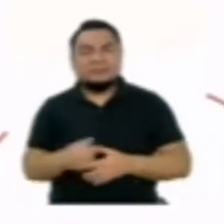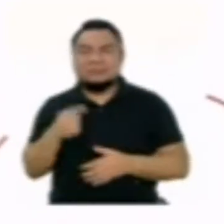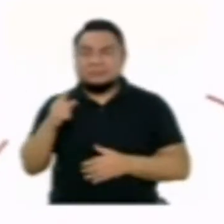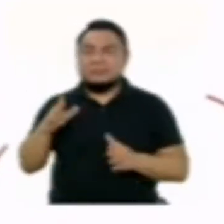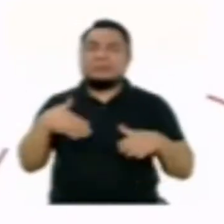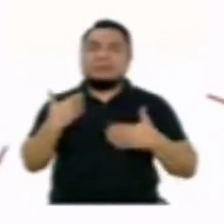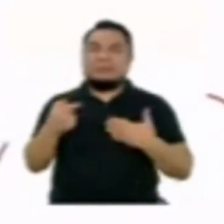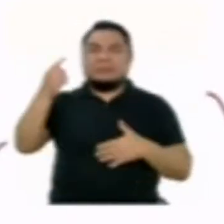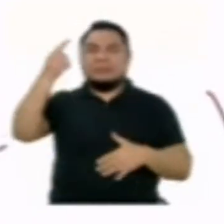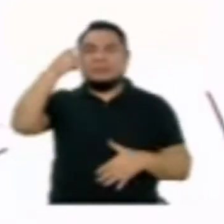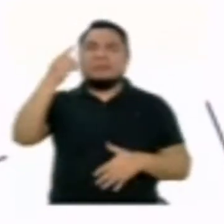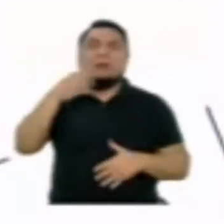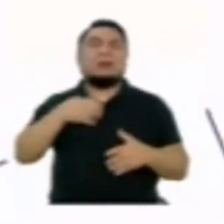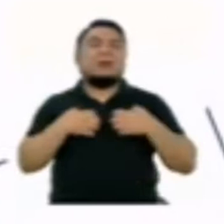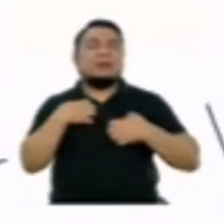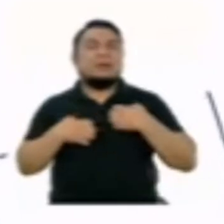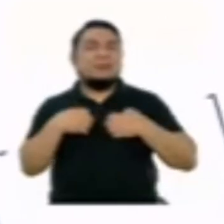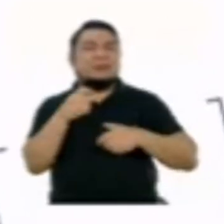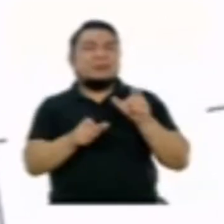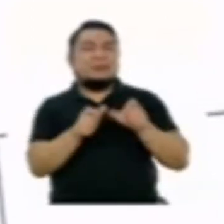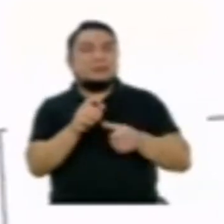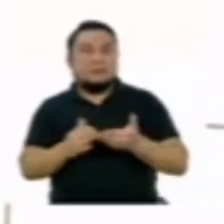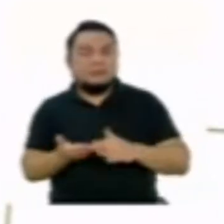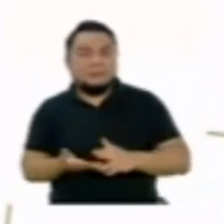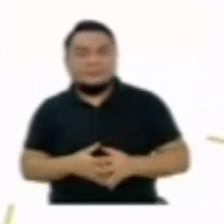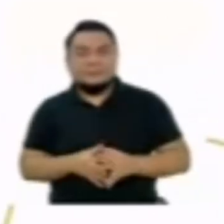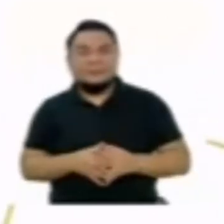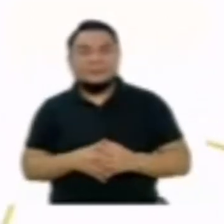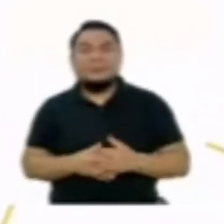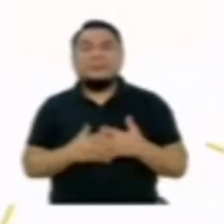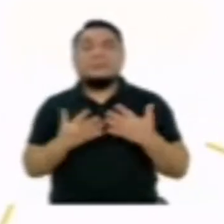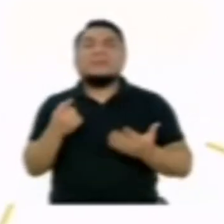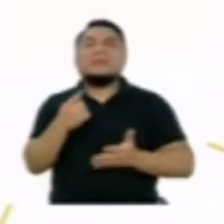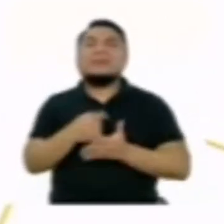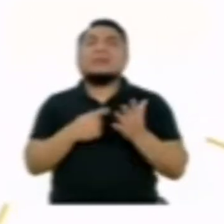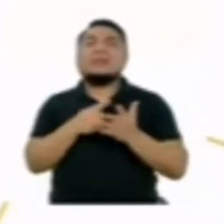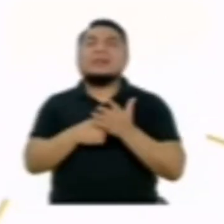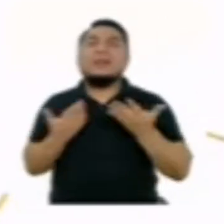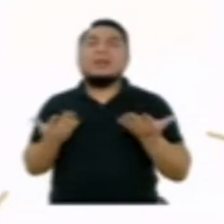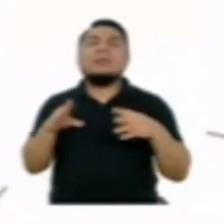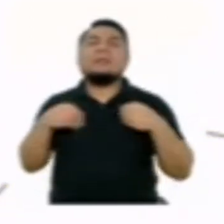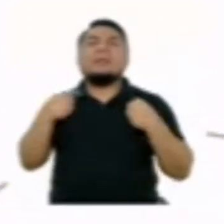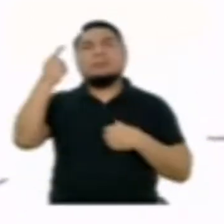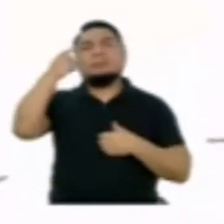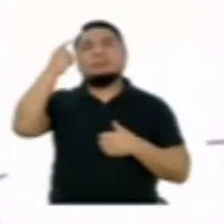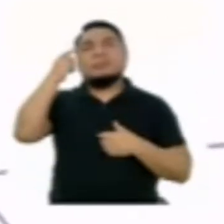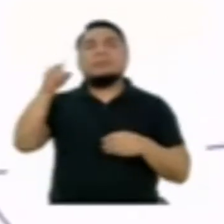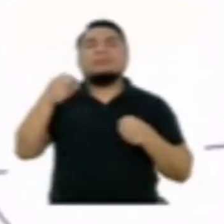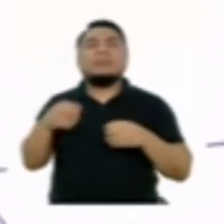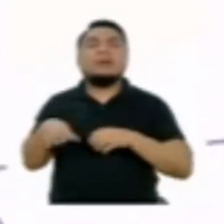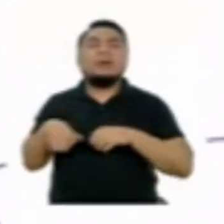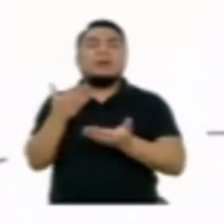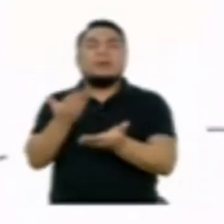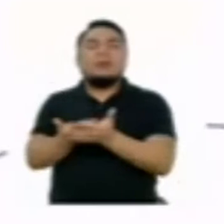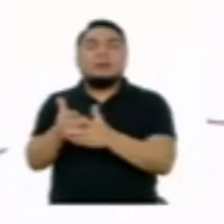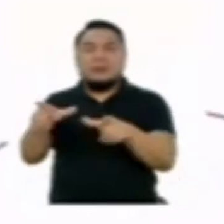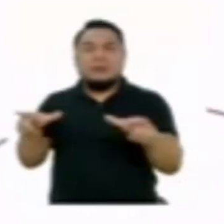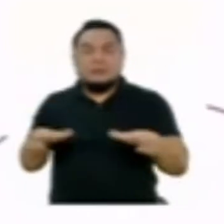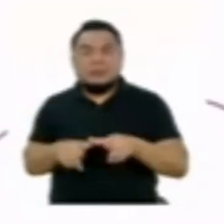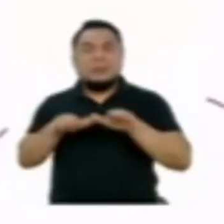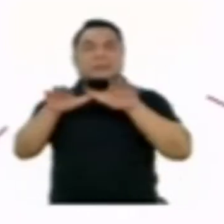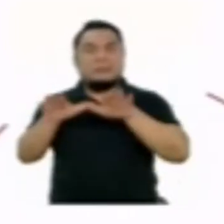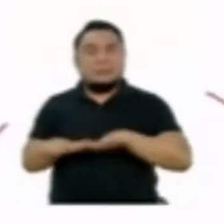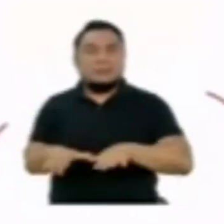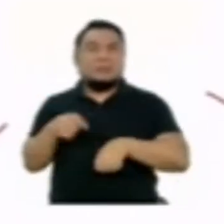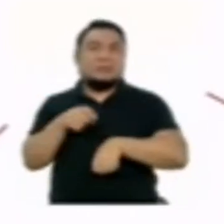puede ocasionar el descontento de la población? ¿Qué alternativas podemos plantear para organizar el espacio de manera que